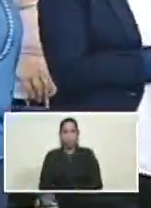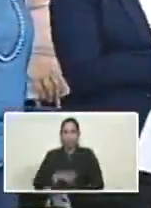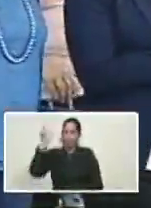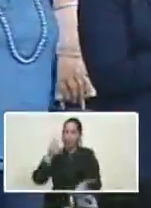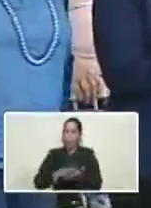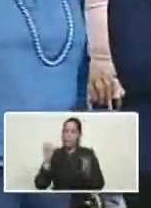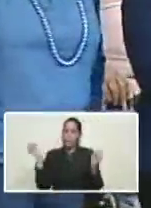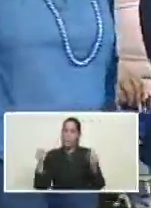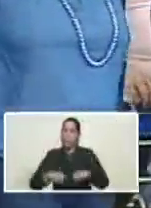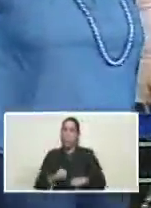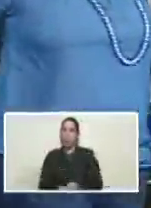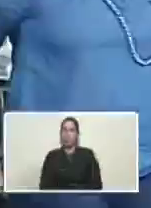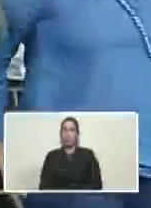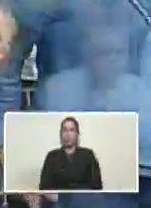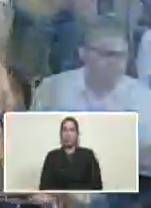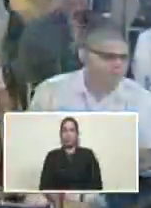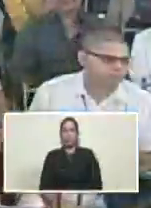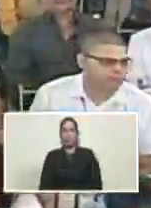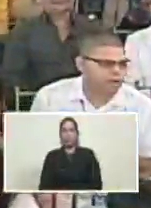Aprobado. Bueno,